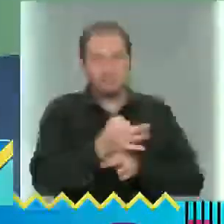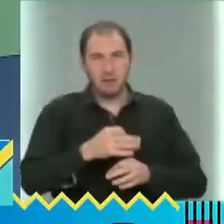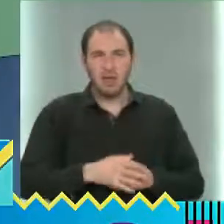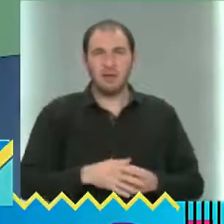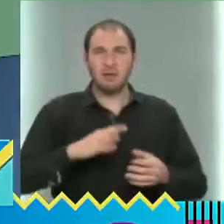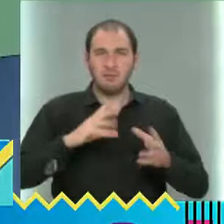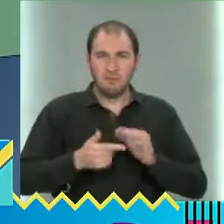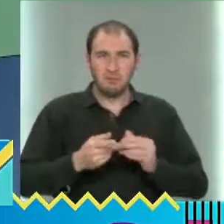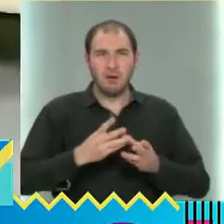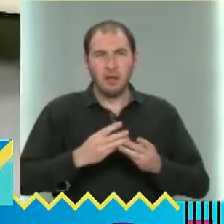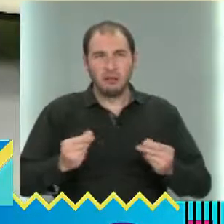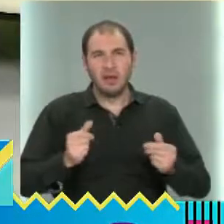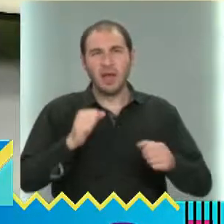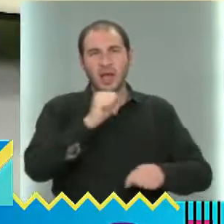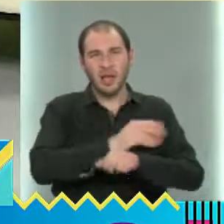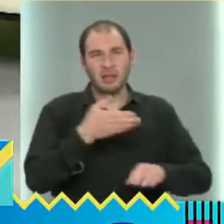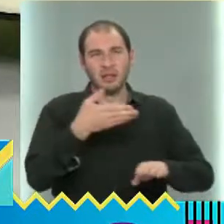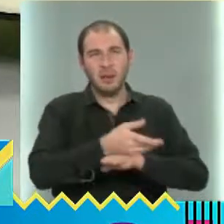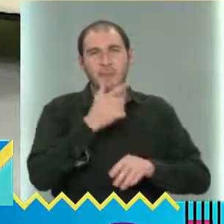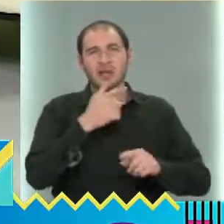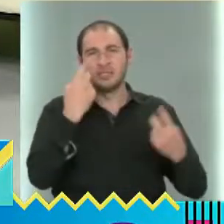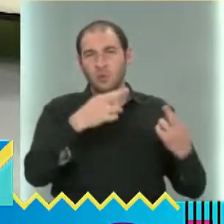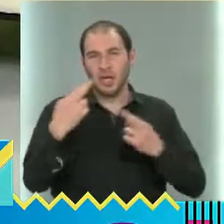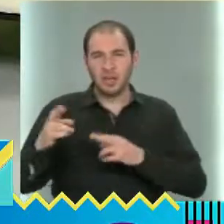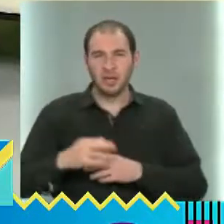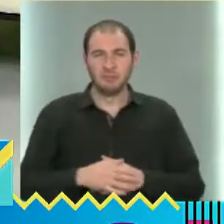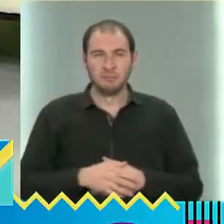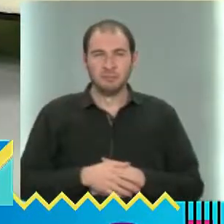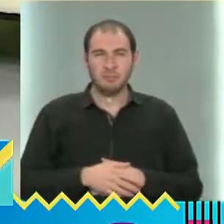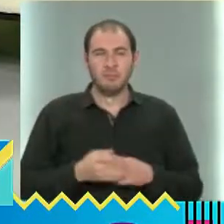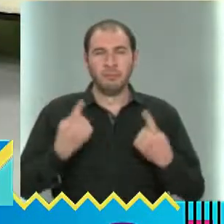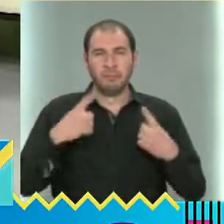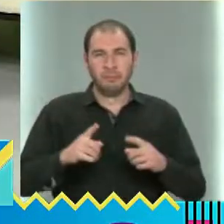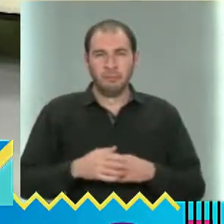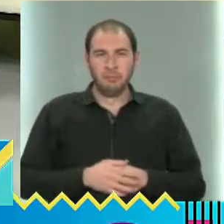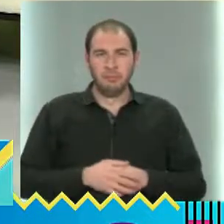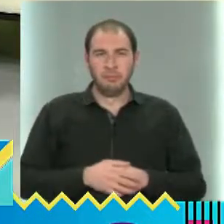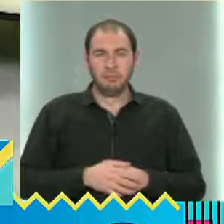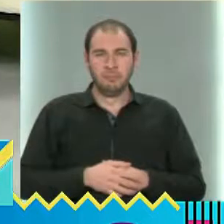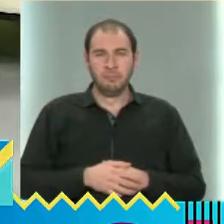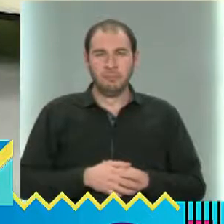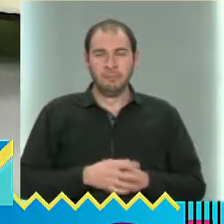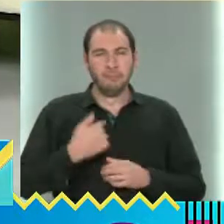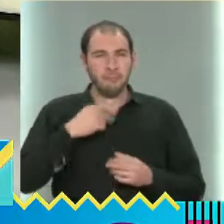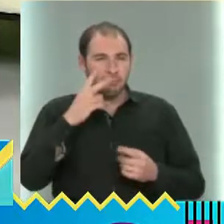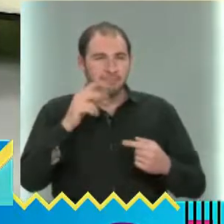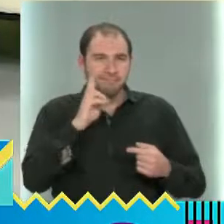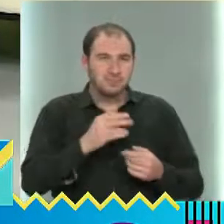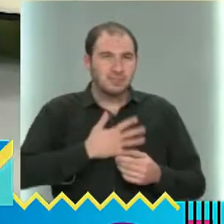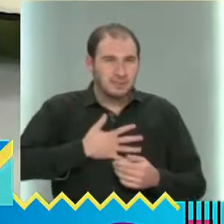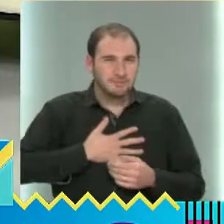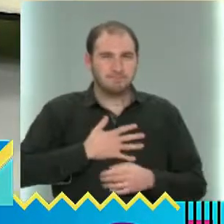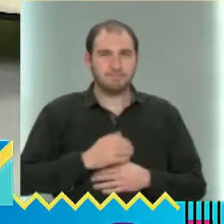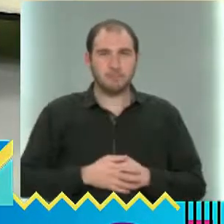modo muy light de entrar a la cárcel, ¿no? Como un turista prácticamente. Sí. Pero así todo, puedo ver cosas, puedo sentir